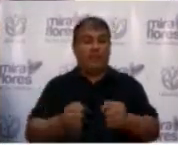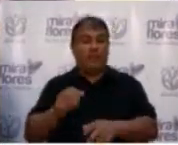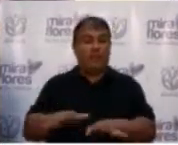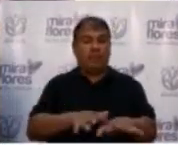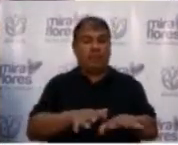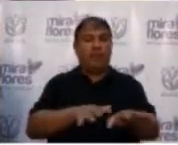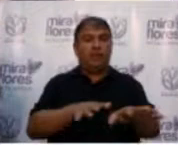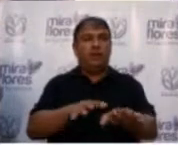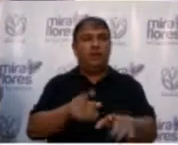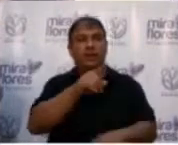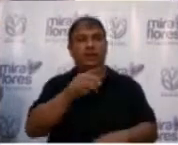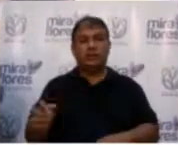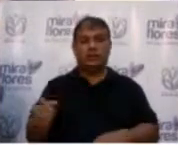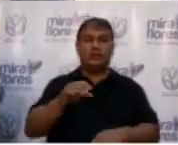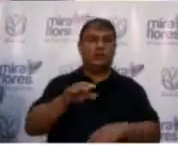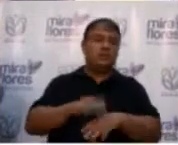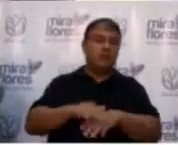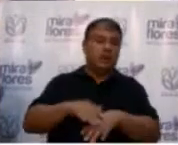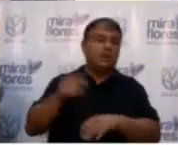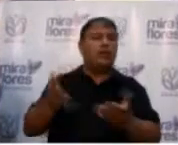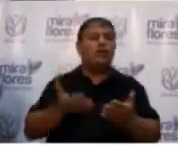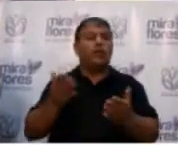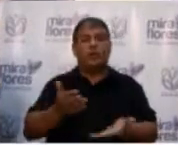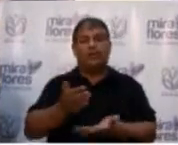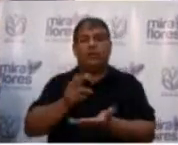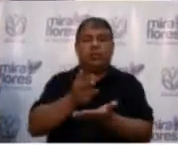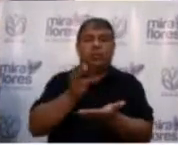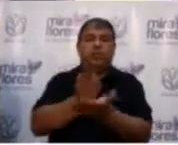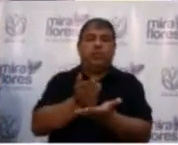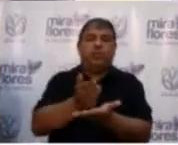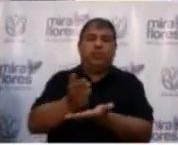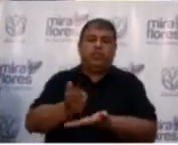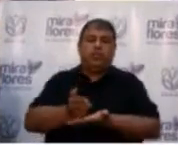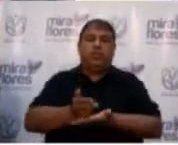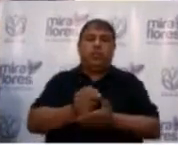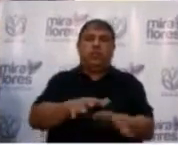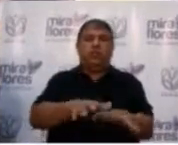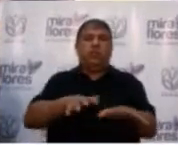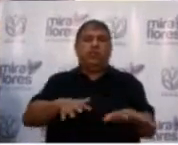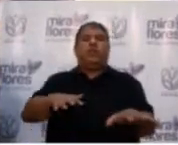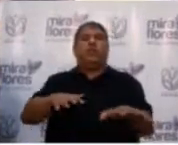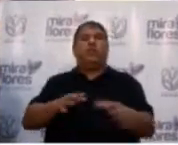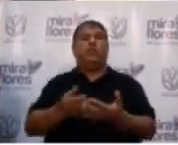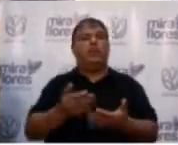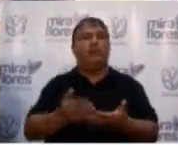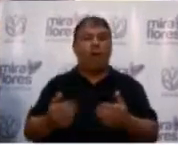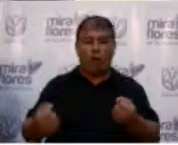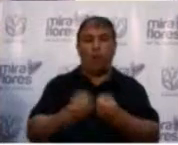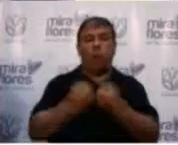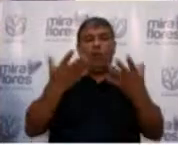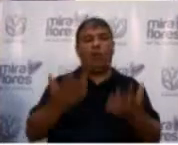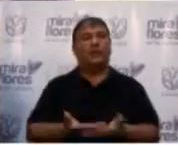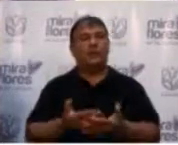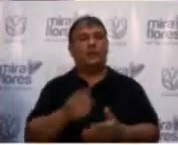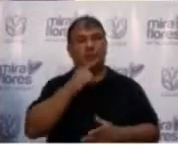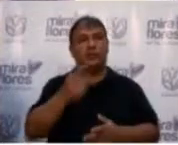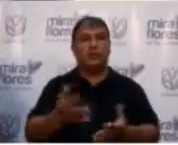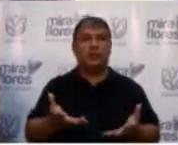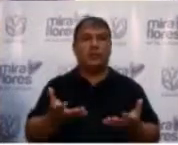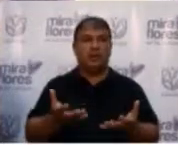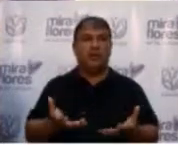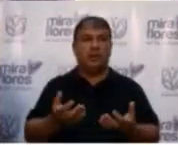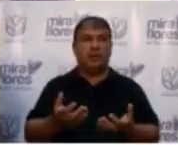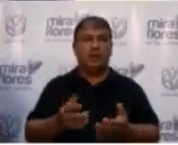veces ellos avisan dónde hay congestión o algún choque. Entonces,